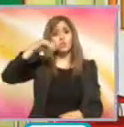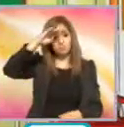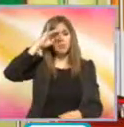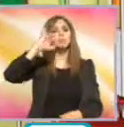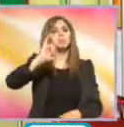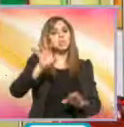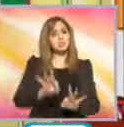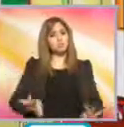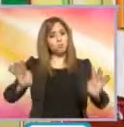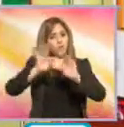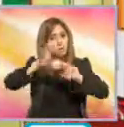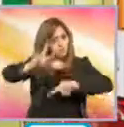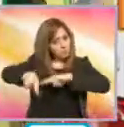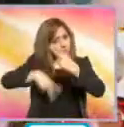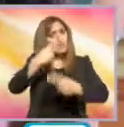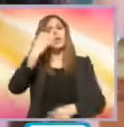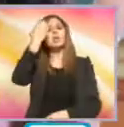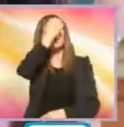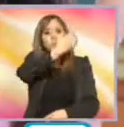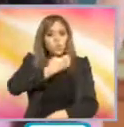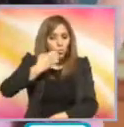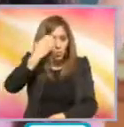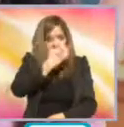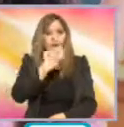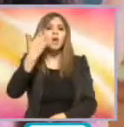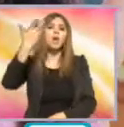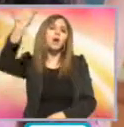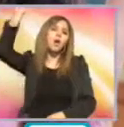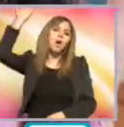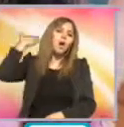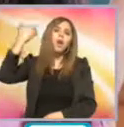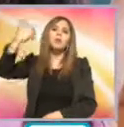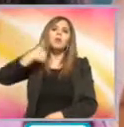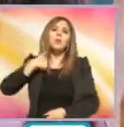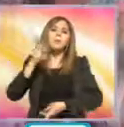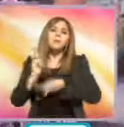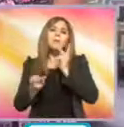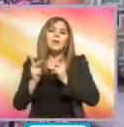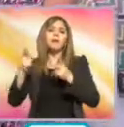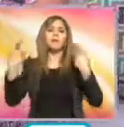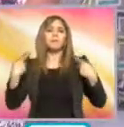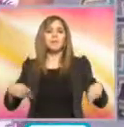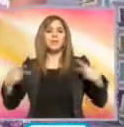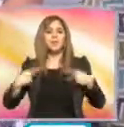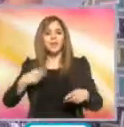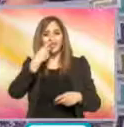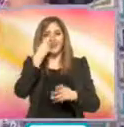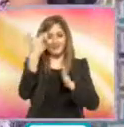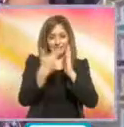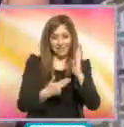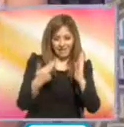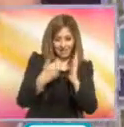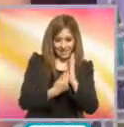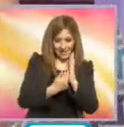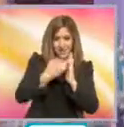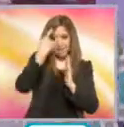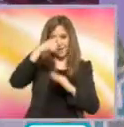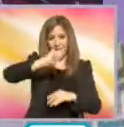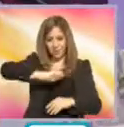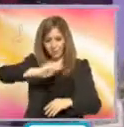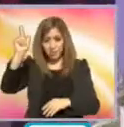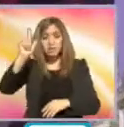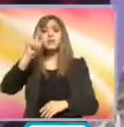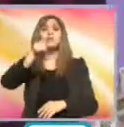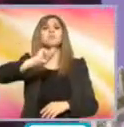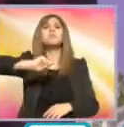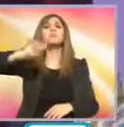sirve. Un día escuché a una persona que daba algunos talleres para el éxito y decía que sí, el éxito